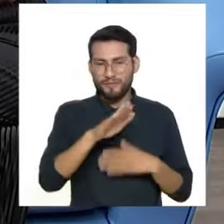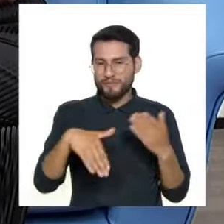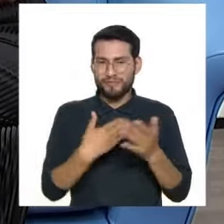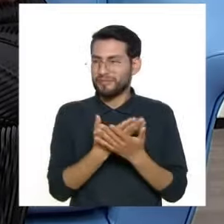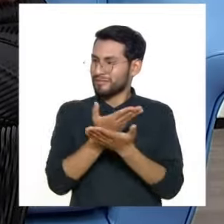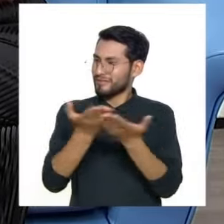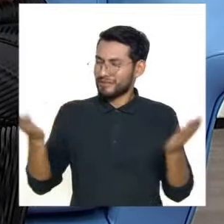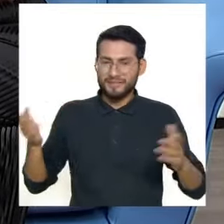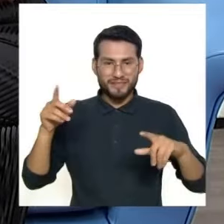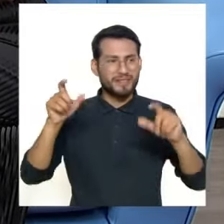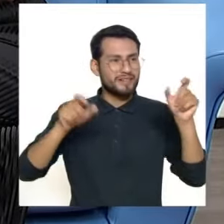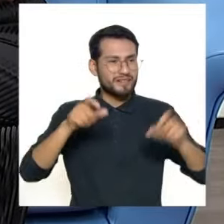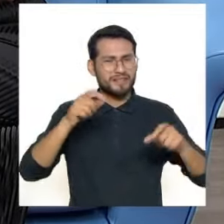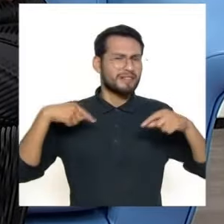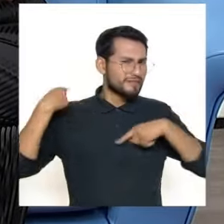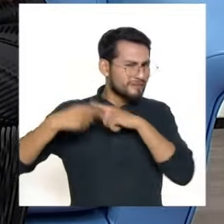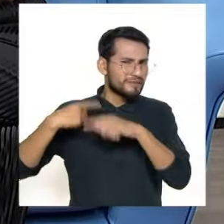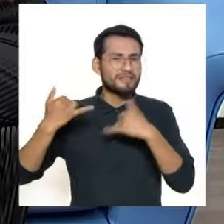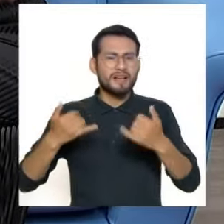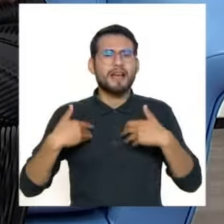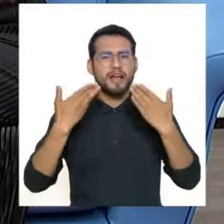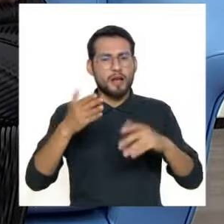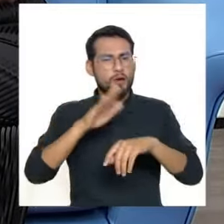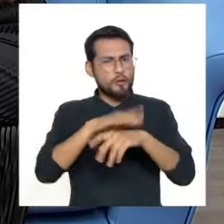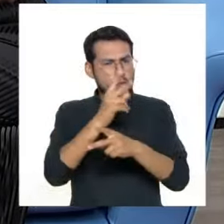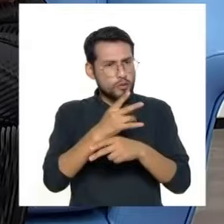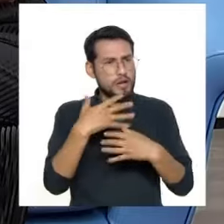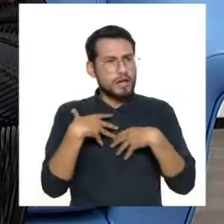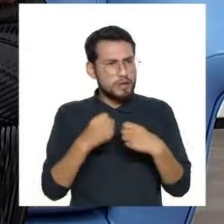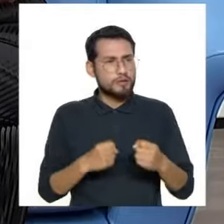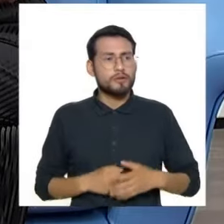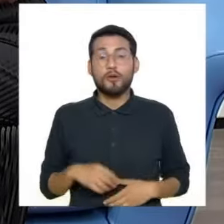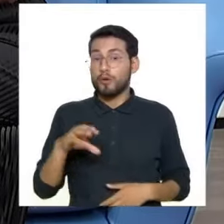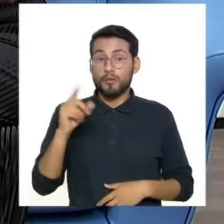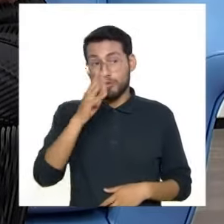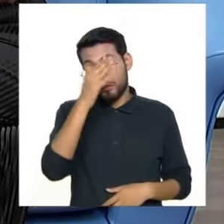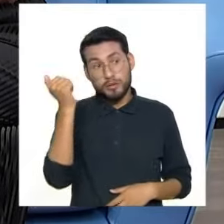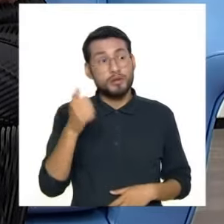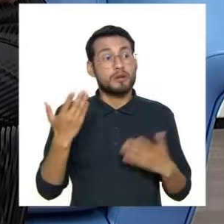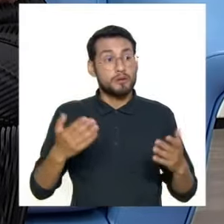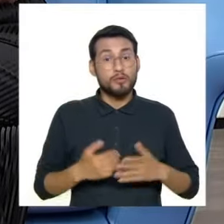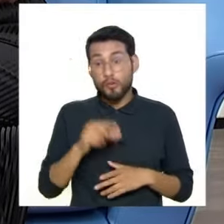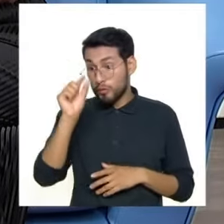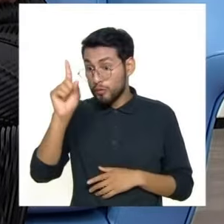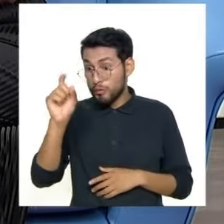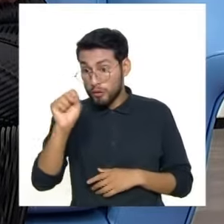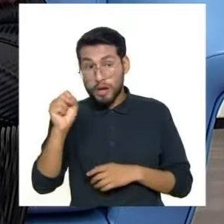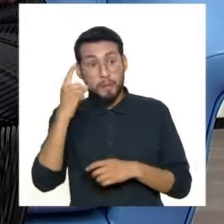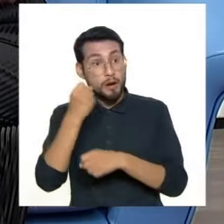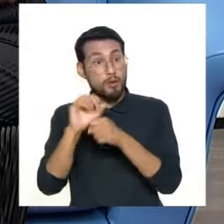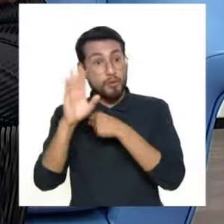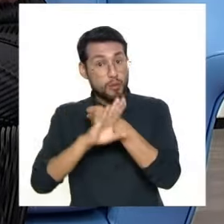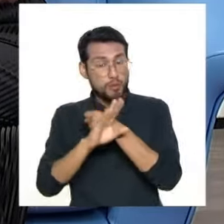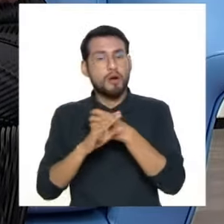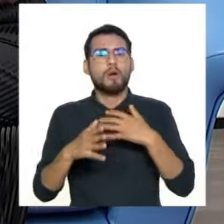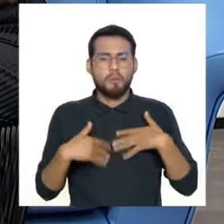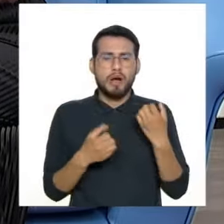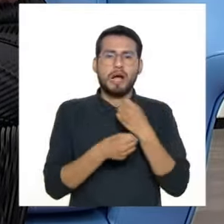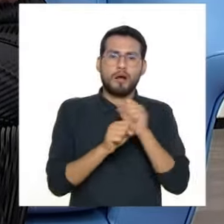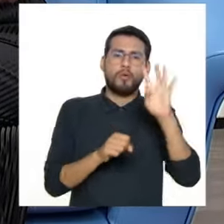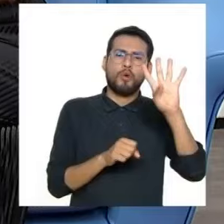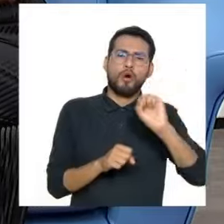elenco que AC realmente día a día lleva un mensaje de prevención y de salud porque no se olviden que invertir un sol en prevención es ahorrar 4